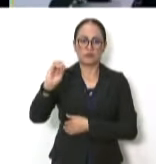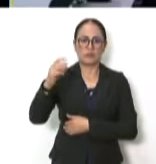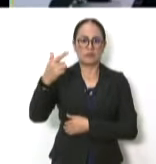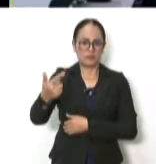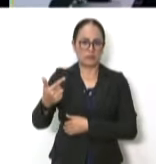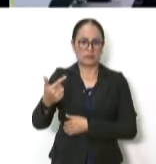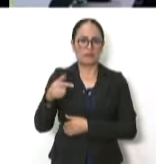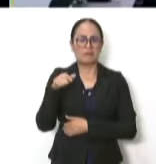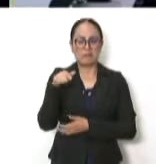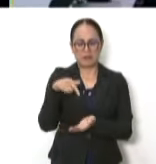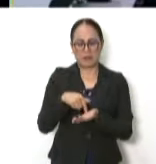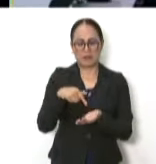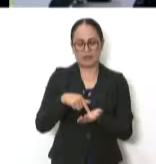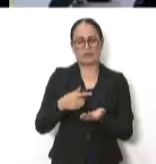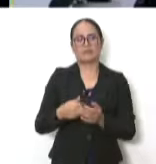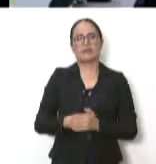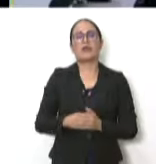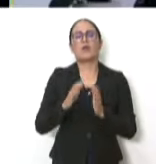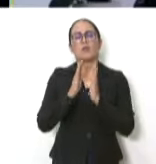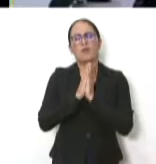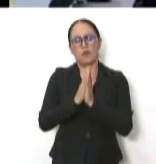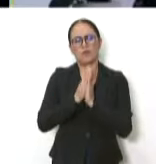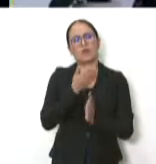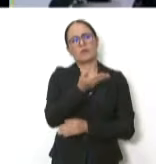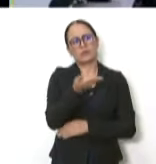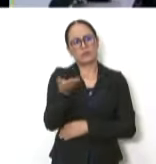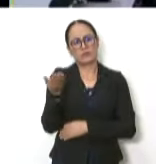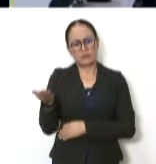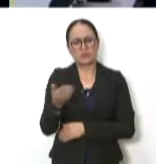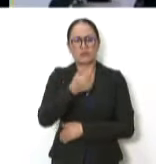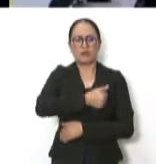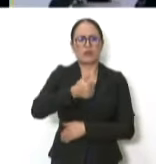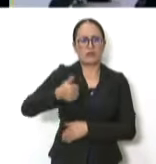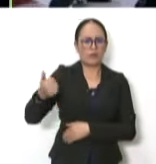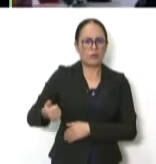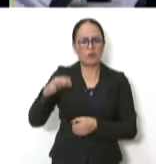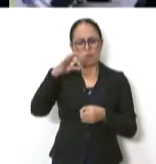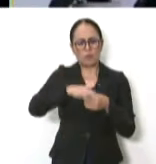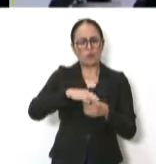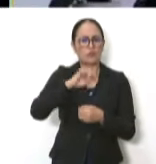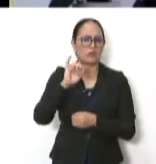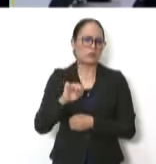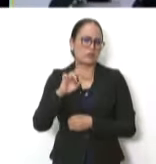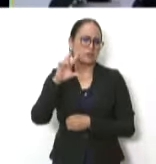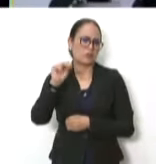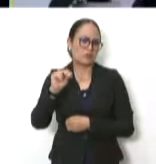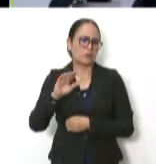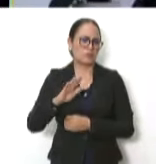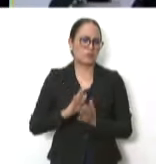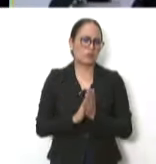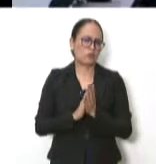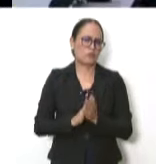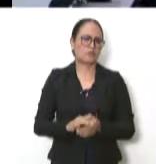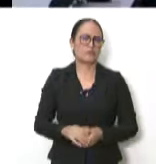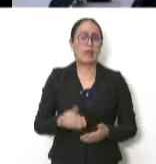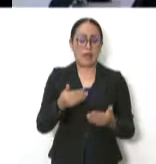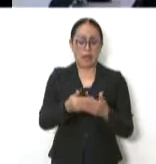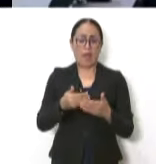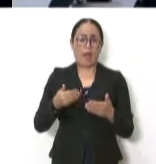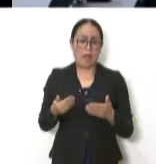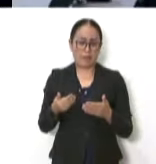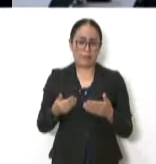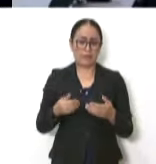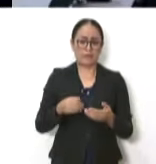ACT-PV-02-09-2020.07, por lo que les solicito sean tan amables de expresar el sentido de su voto. Antes de hacer